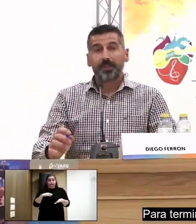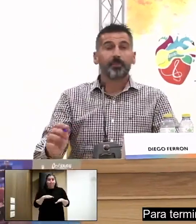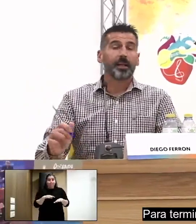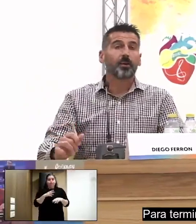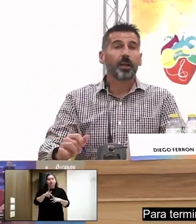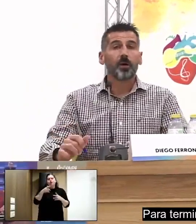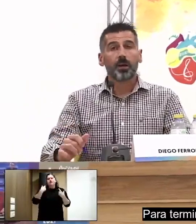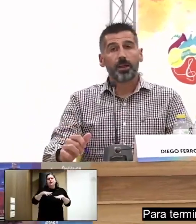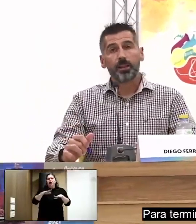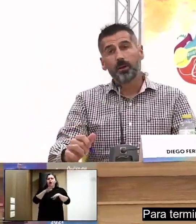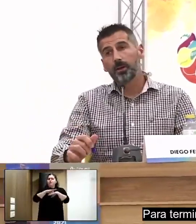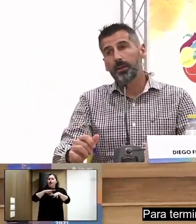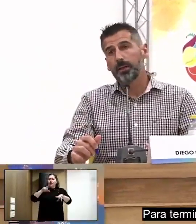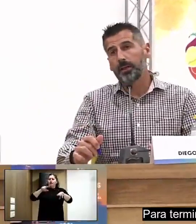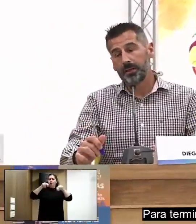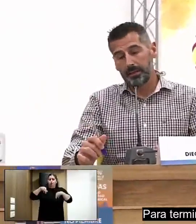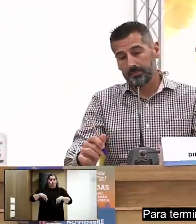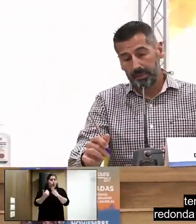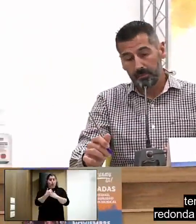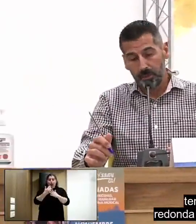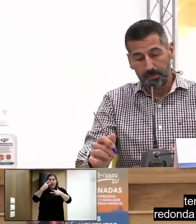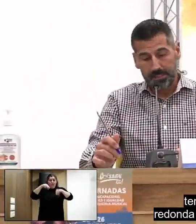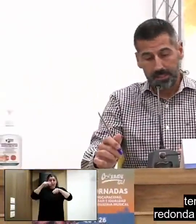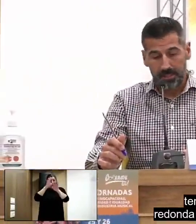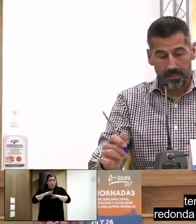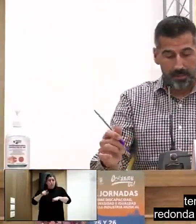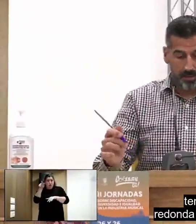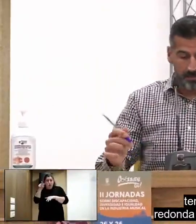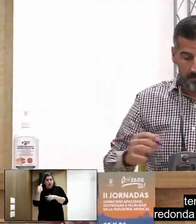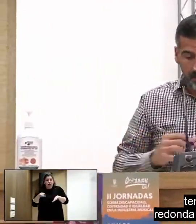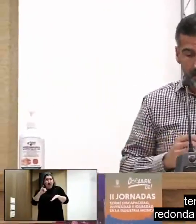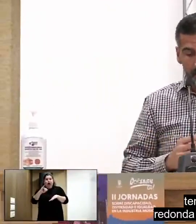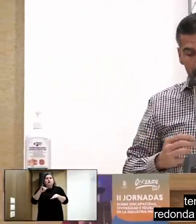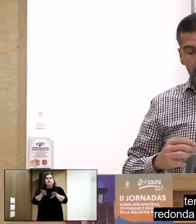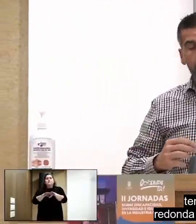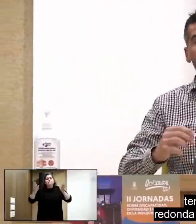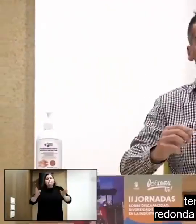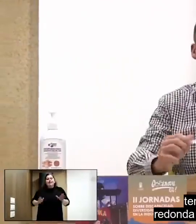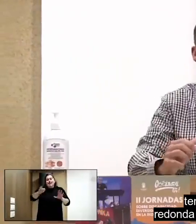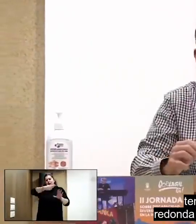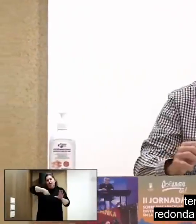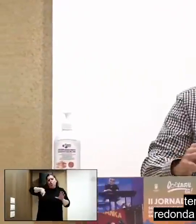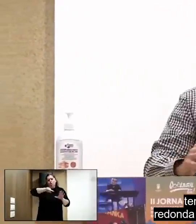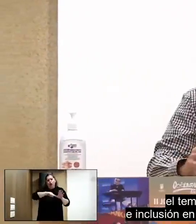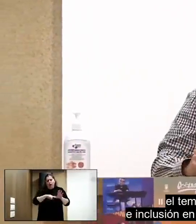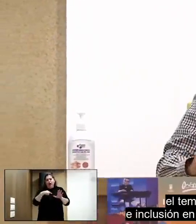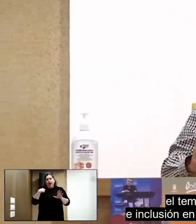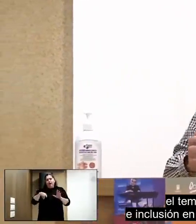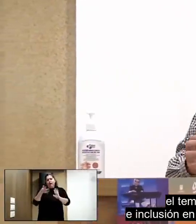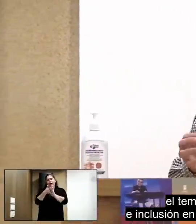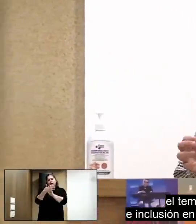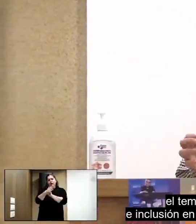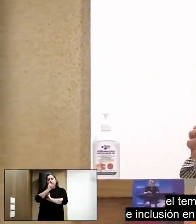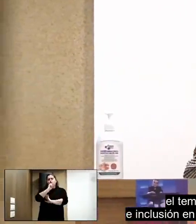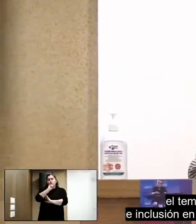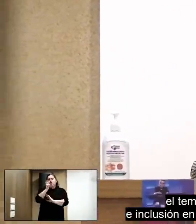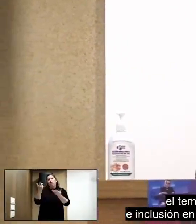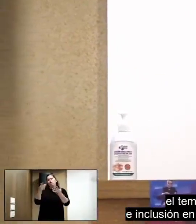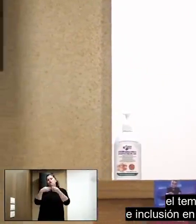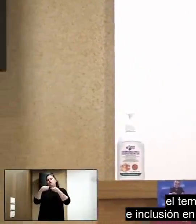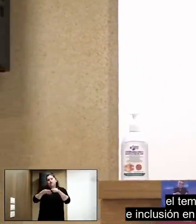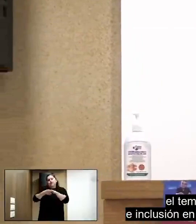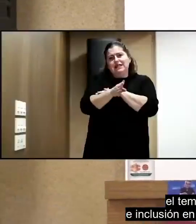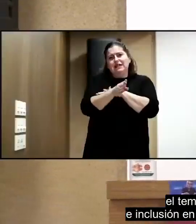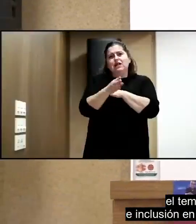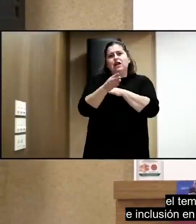Para terminar con la jornada de hoy, tenemos una mesa redonda donde se va a abordar el tema de la accesibilidad e inclusión en